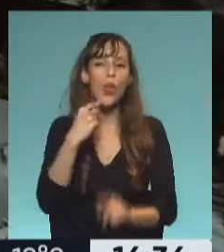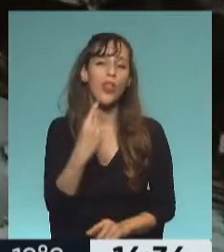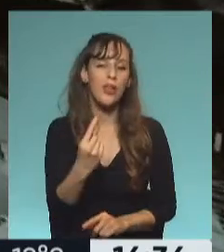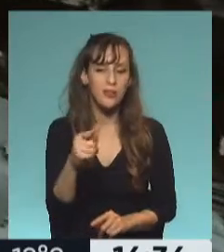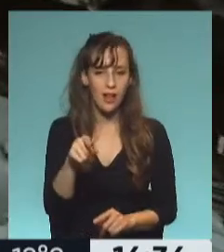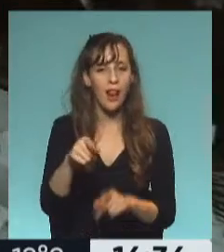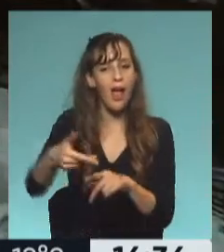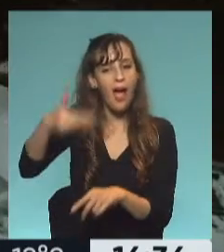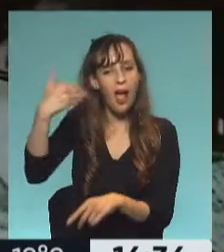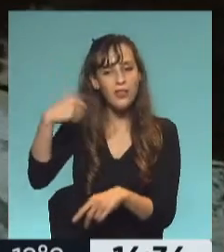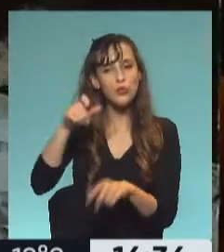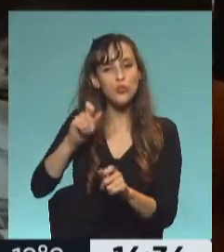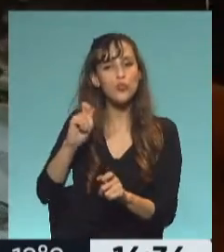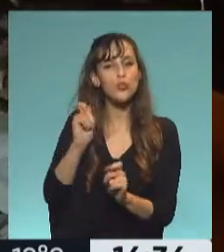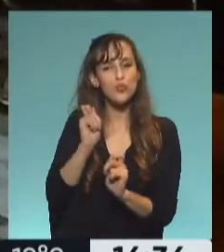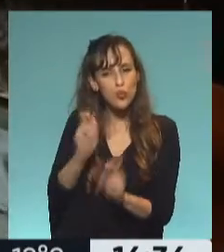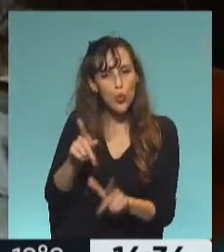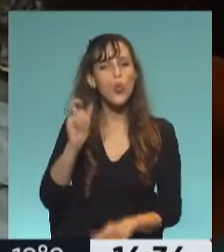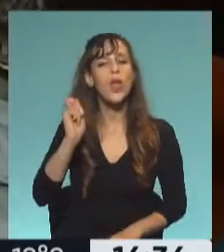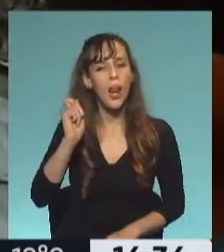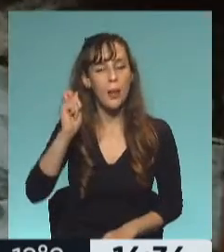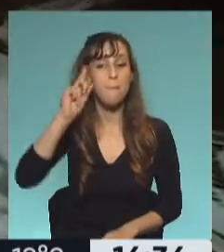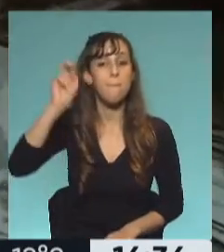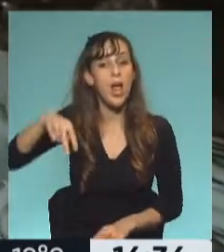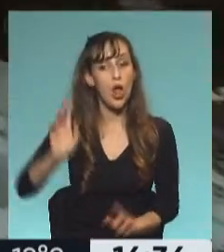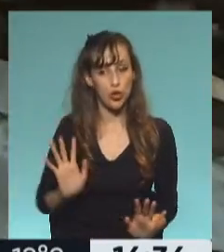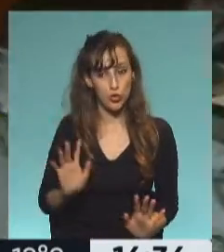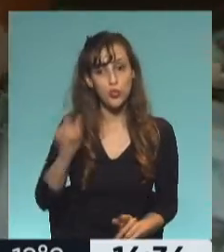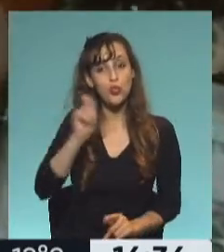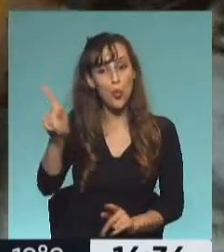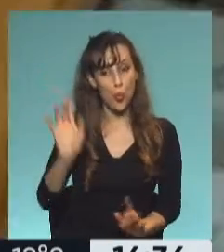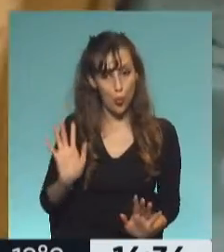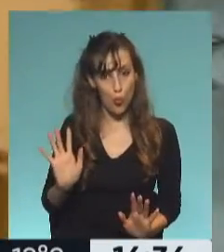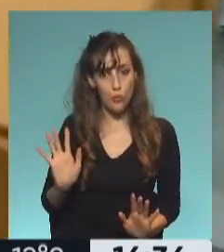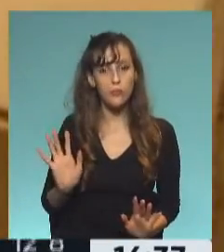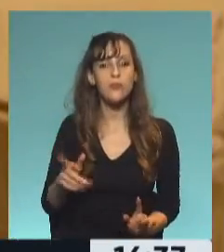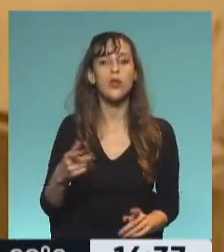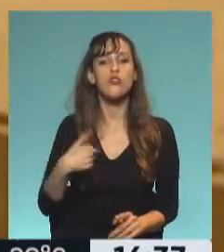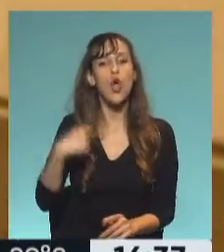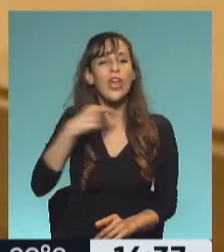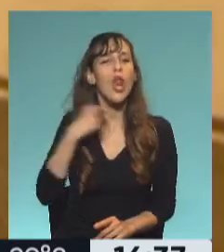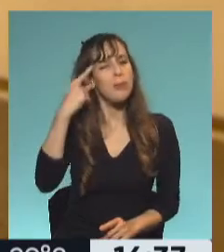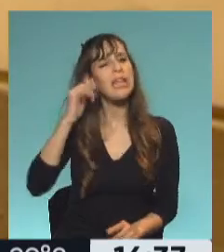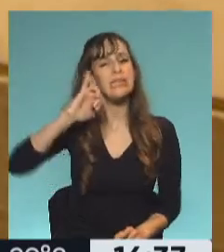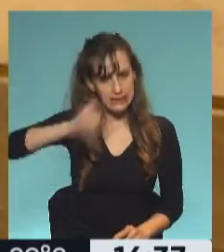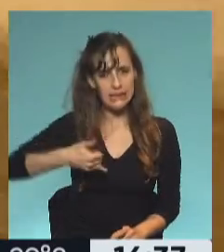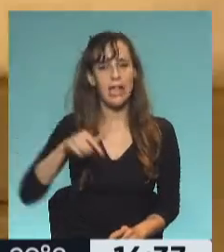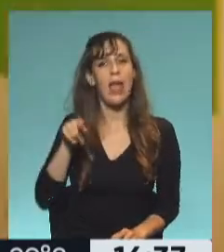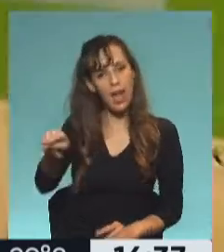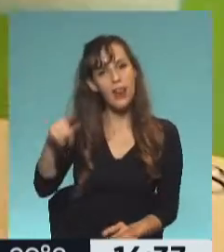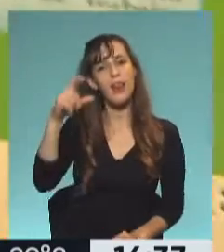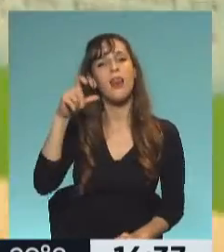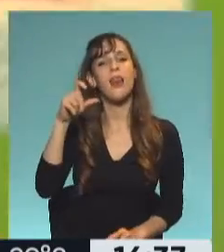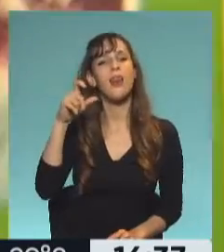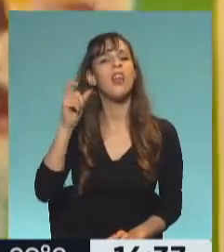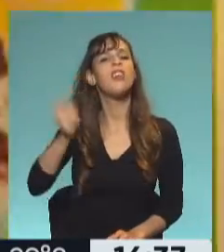al general. Yo no sé si perteneció o no al general, pero yo quiero pensar de que sí. Claro. Y con esto es